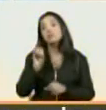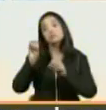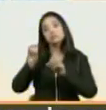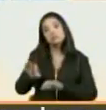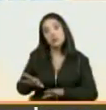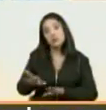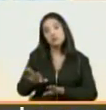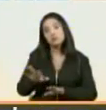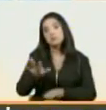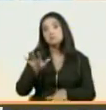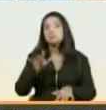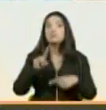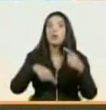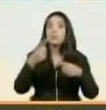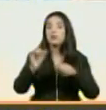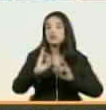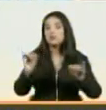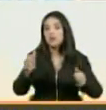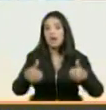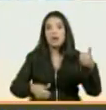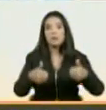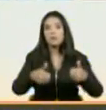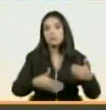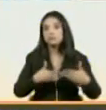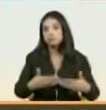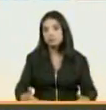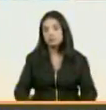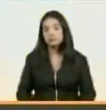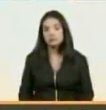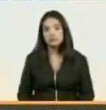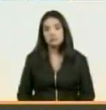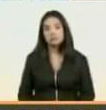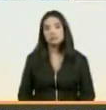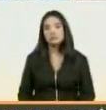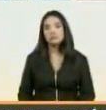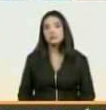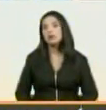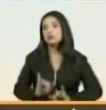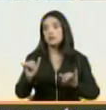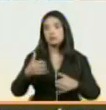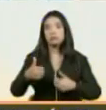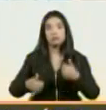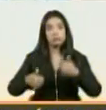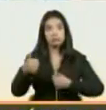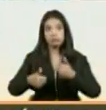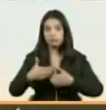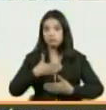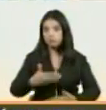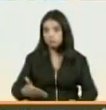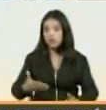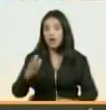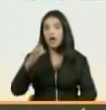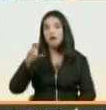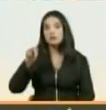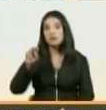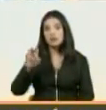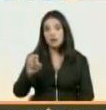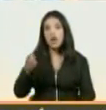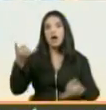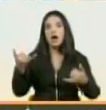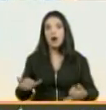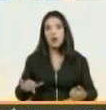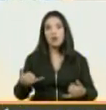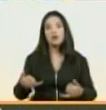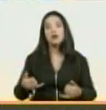admitida la postulación ante el Poder Electoral. Admitida la postulación ante el Poder Electoral, venimos a este